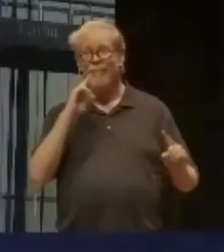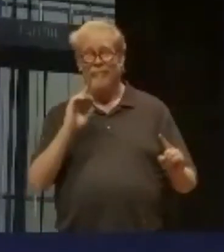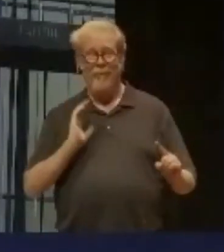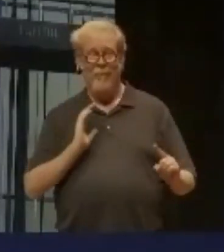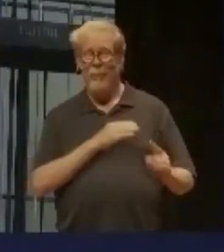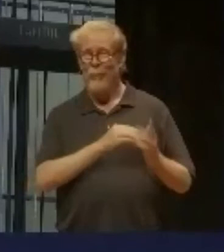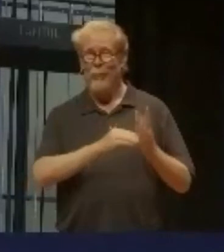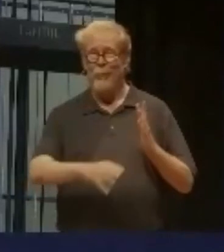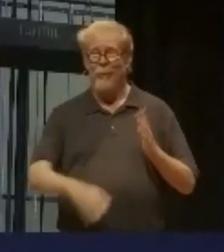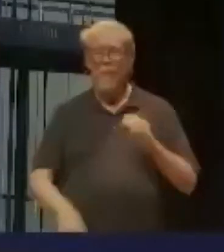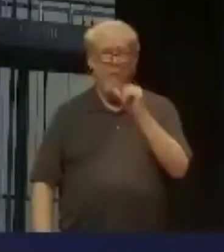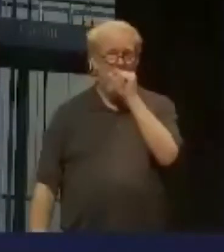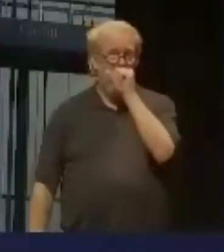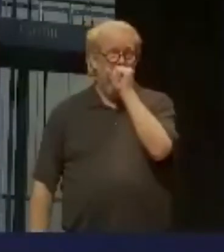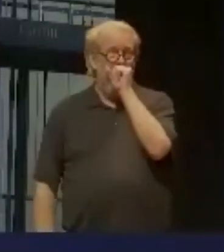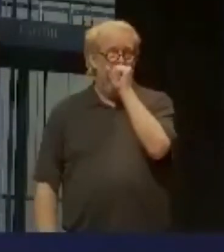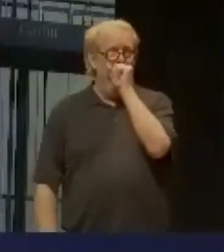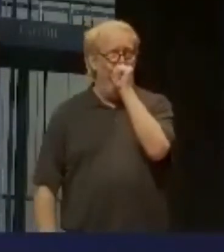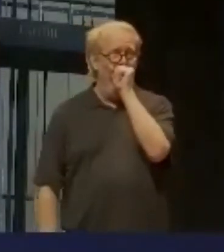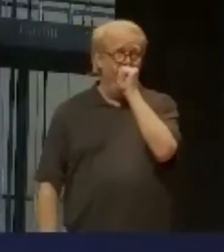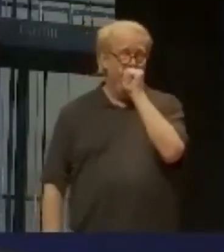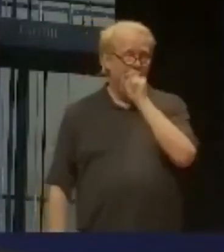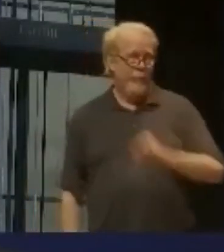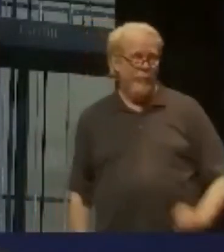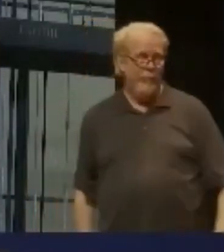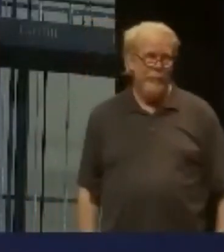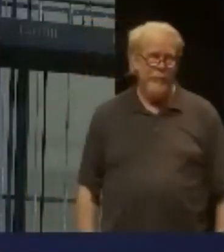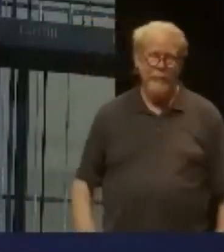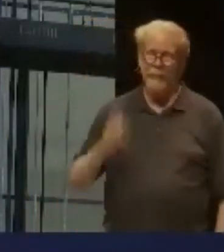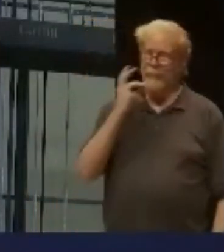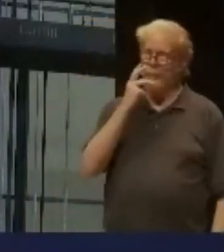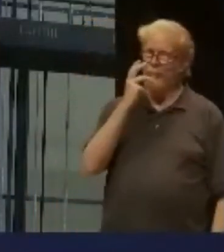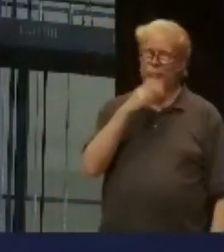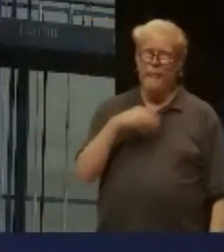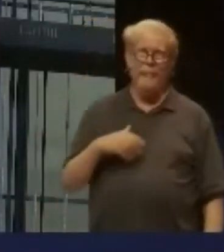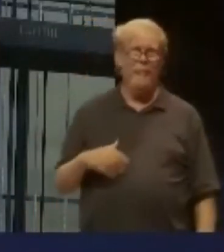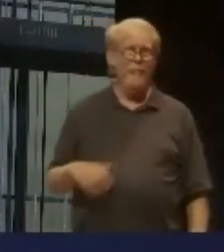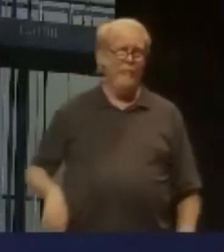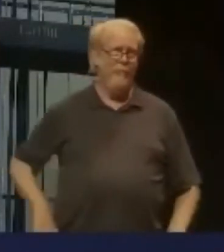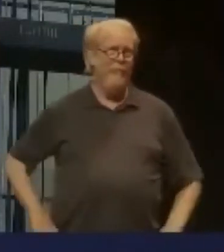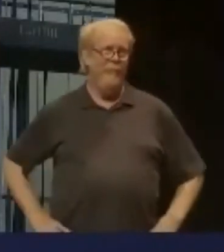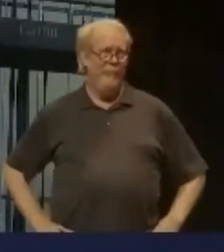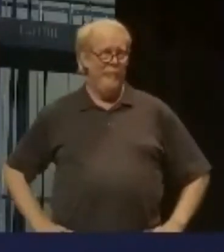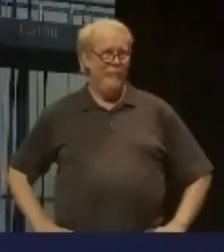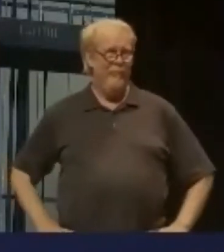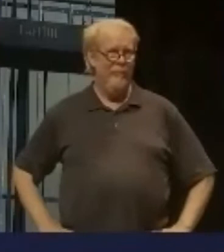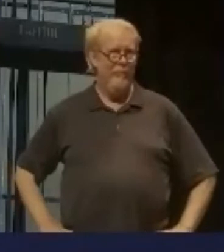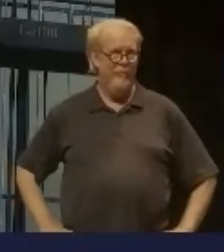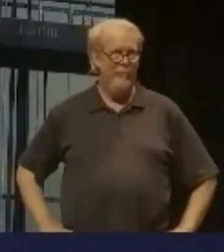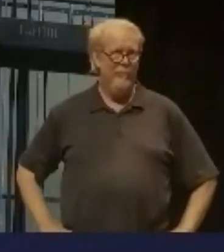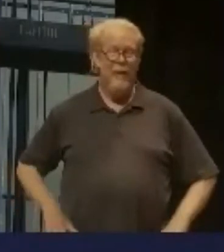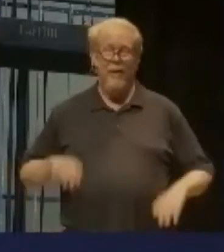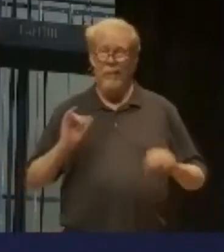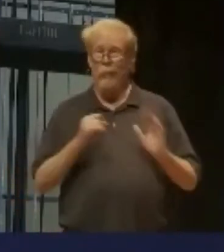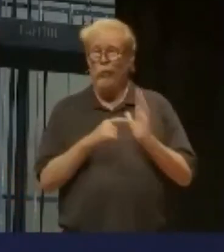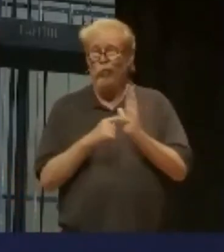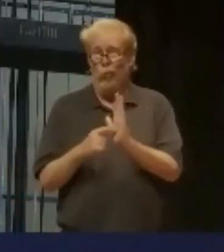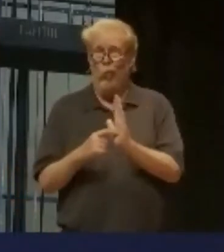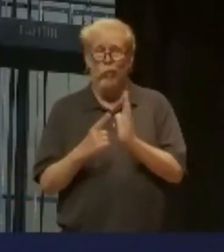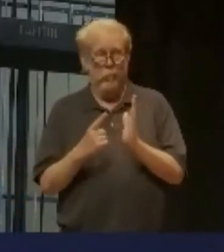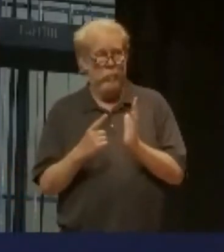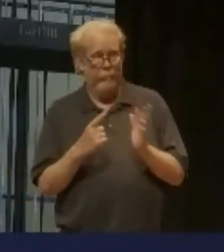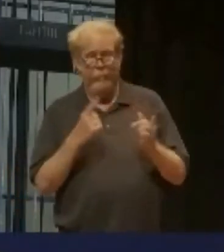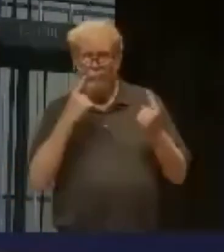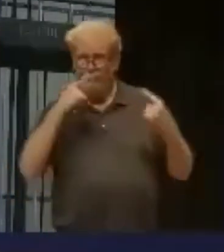Esos son nuestros estudiantes. ¿Qué más les puedo decir? No hay nada más